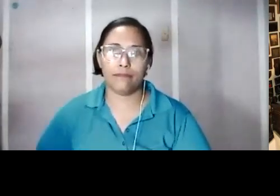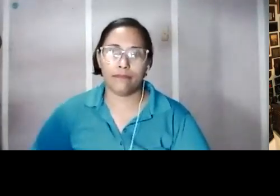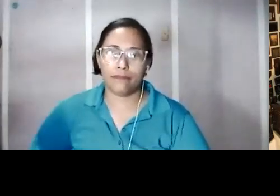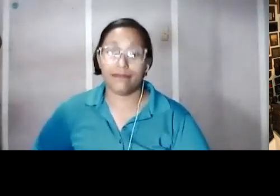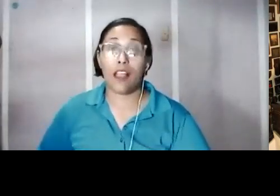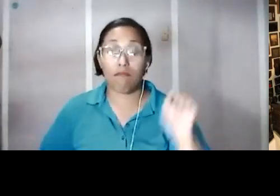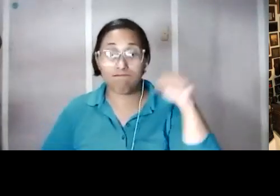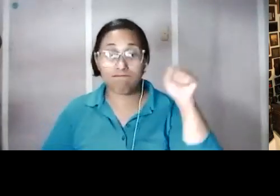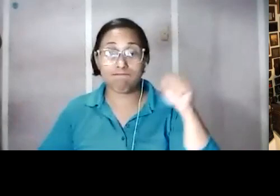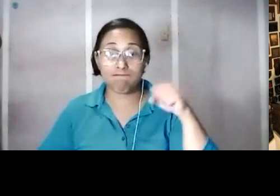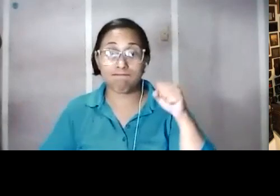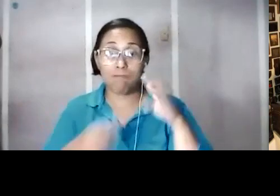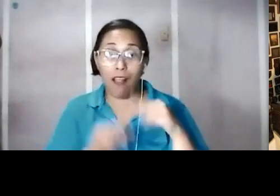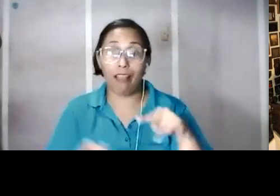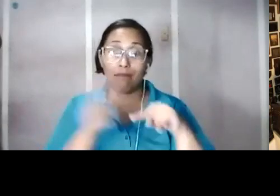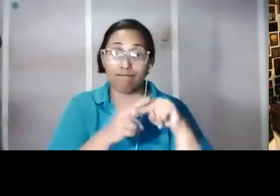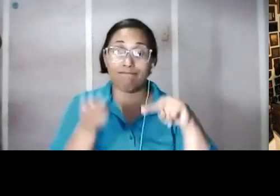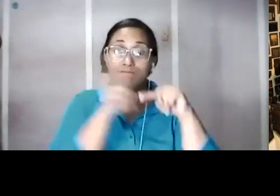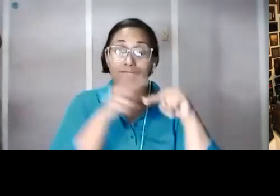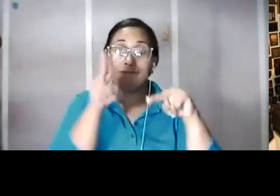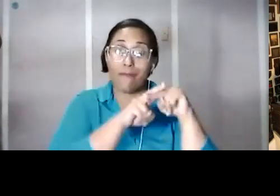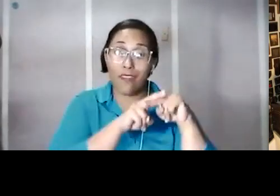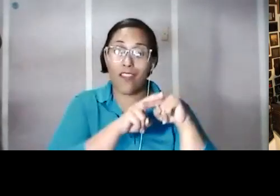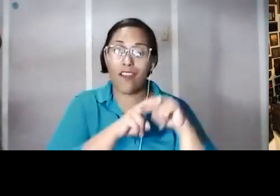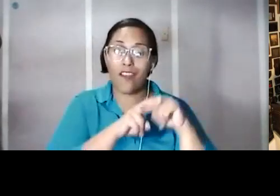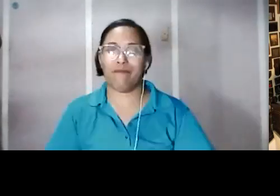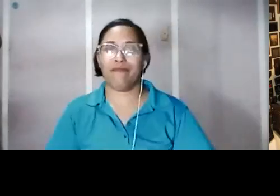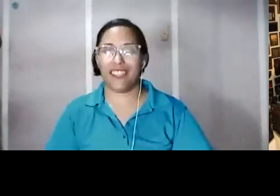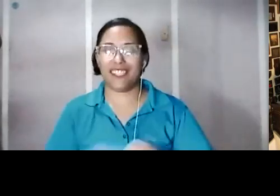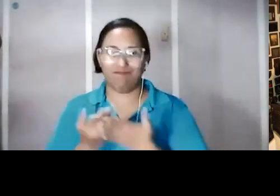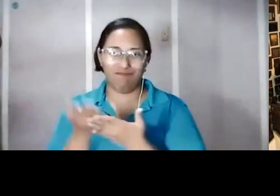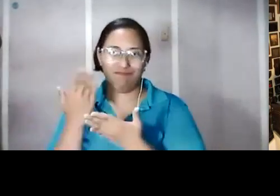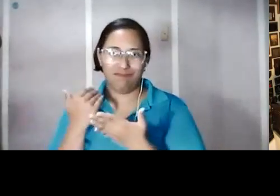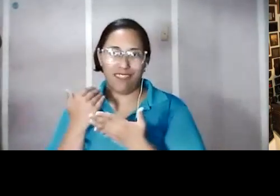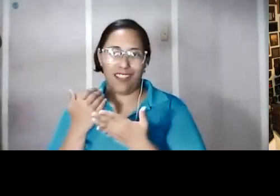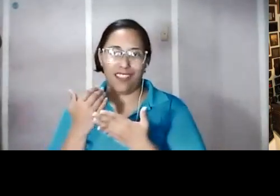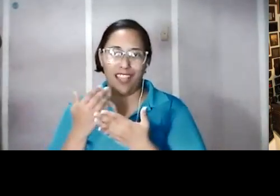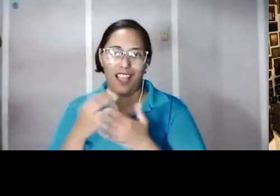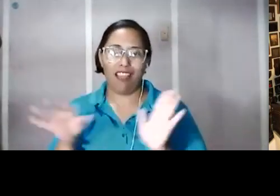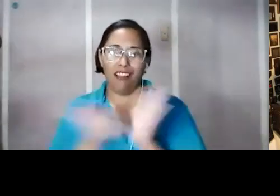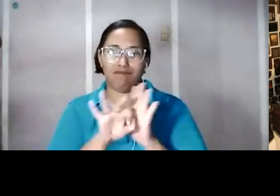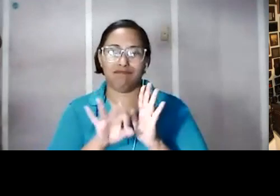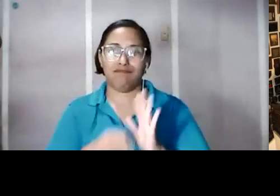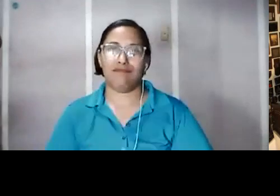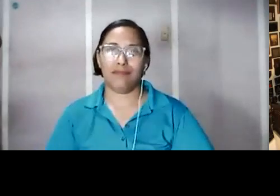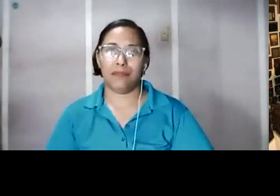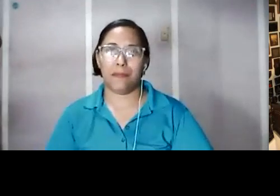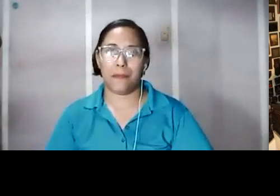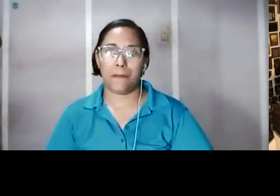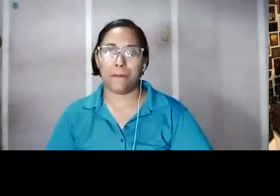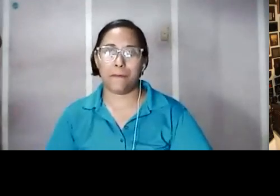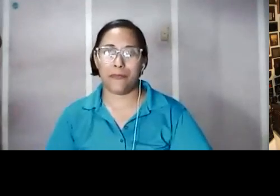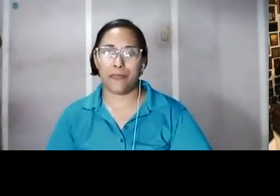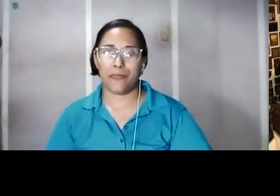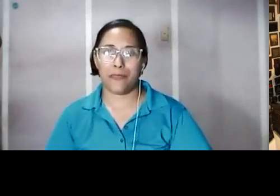Sí, el aumento en la criminalidad antes de la prohibición. O sea,